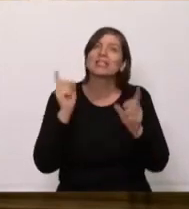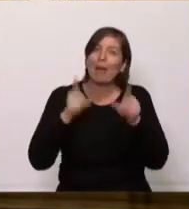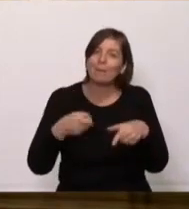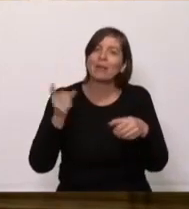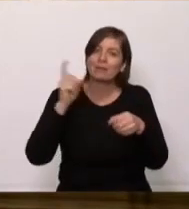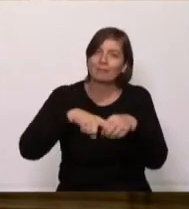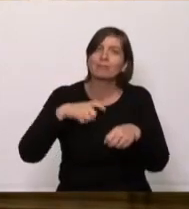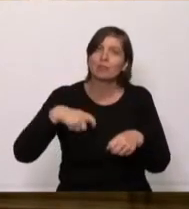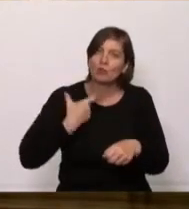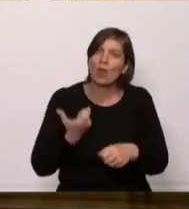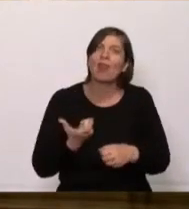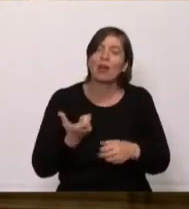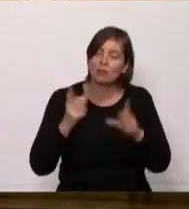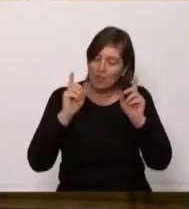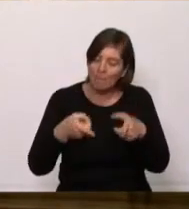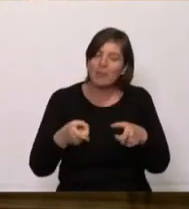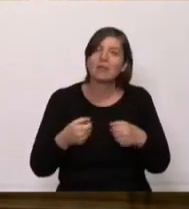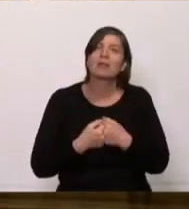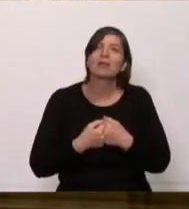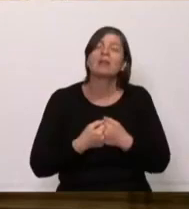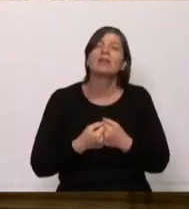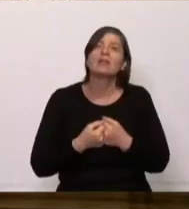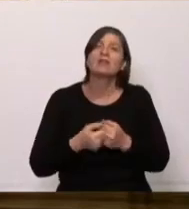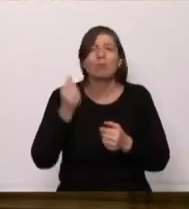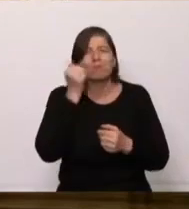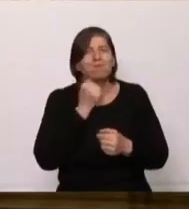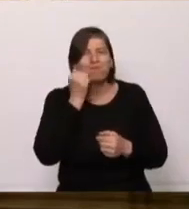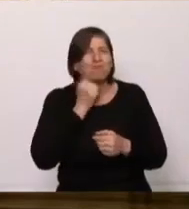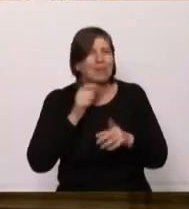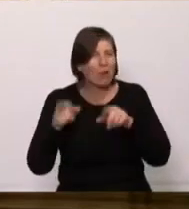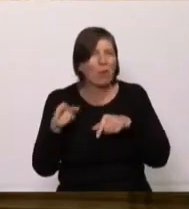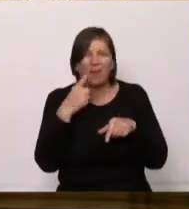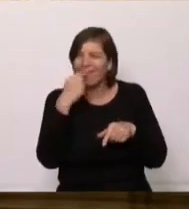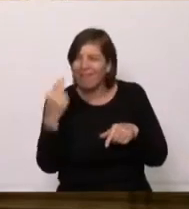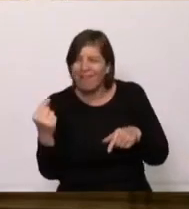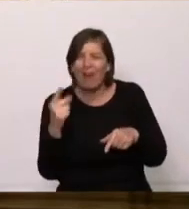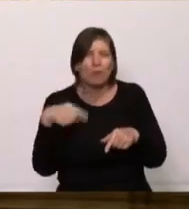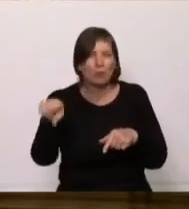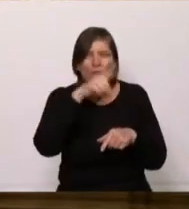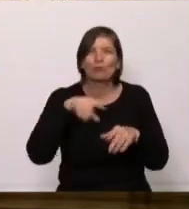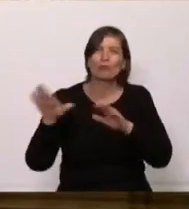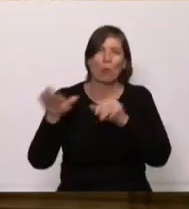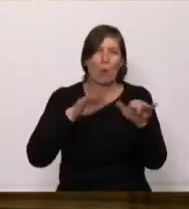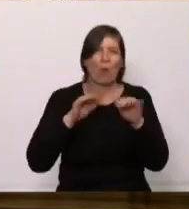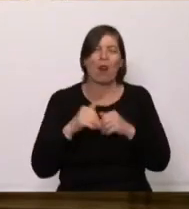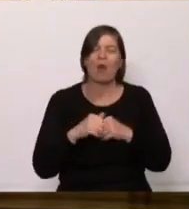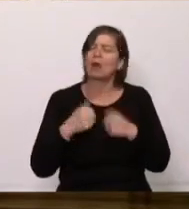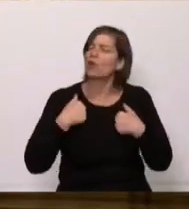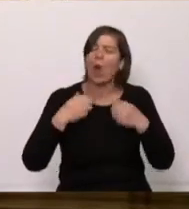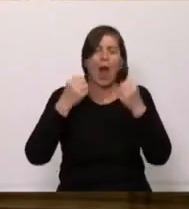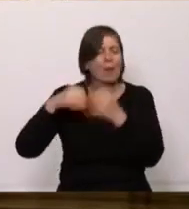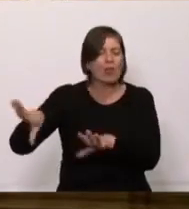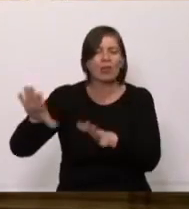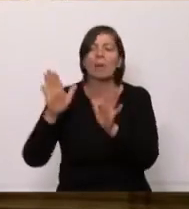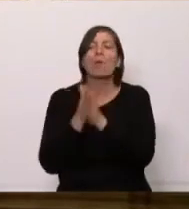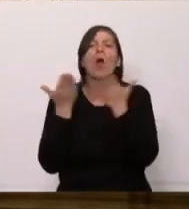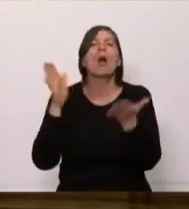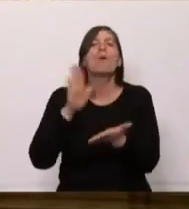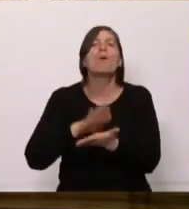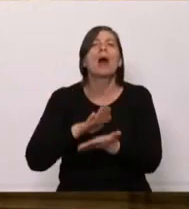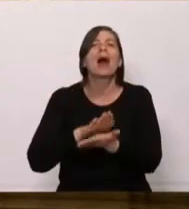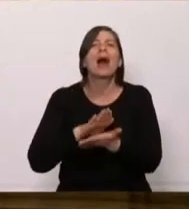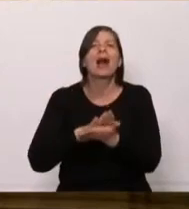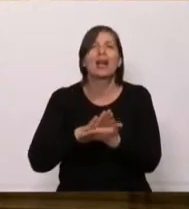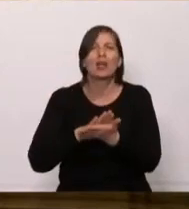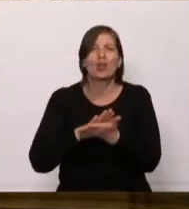ciudadano. Y estaríamos siendo un poco hipócritas, como a veces criticamos. No dejemos el Evangelio en la puerta